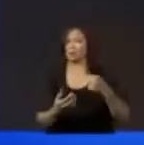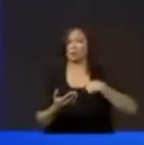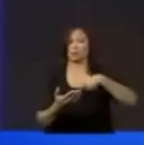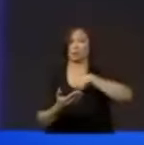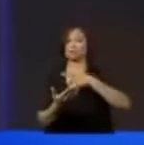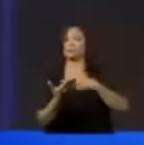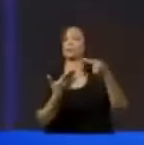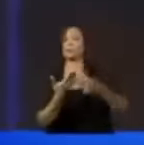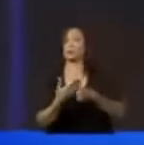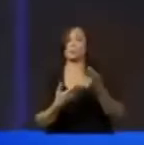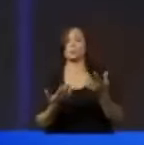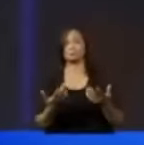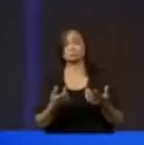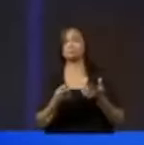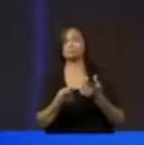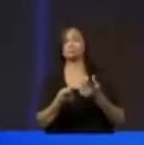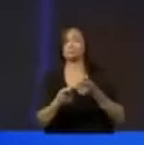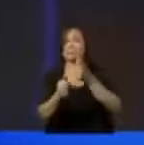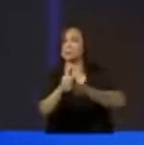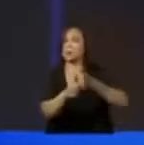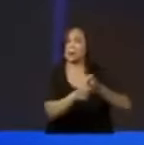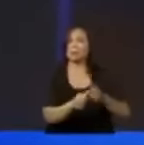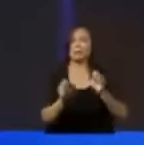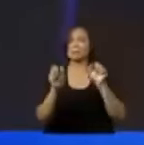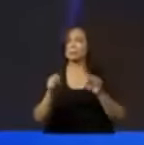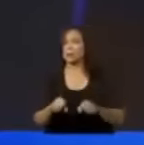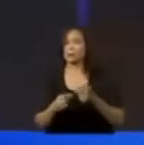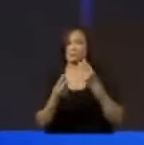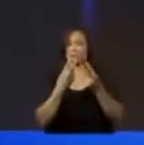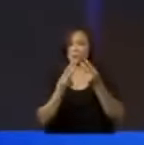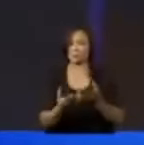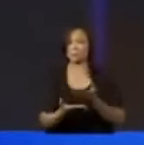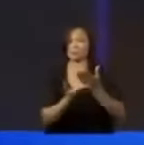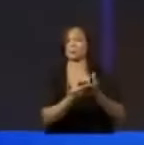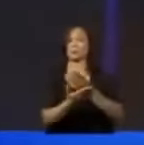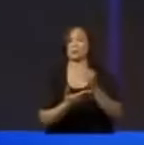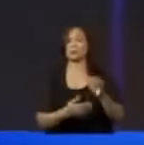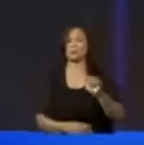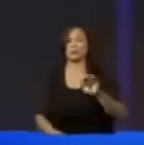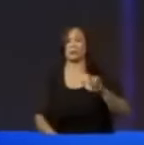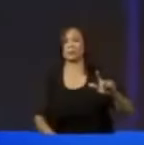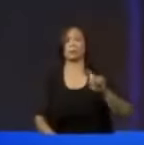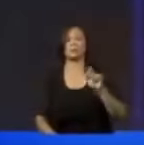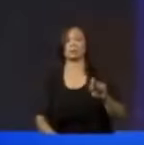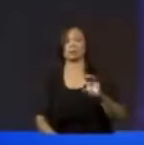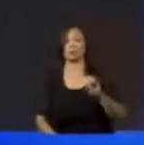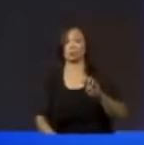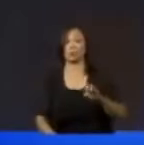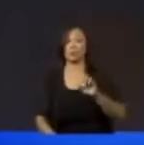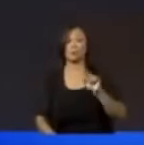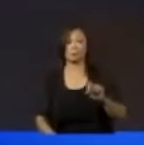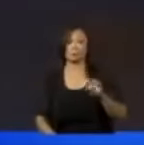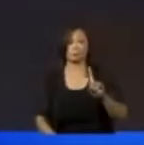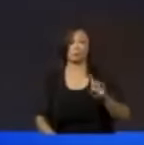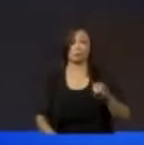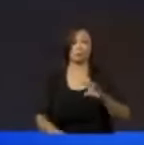plan de gobierno, que perfectamente cada quien puede ver nuestras propuestas en